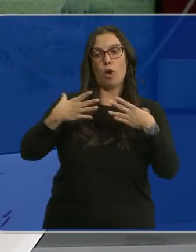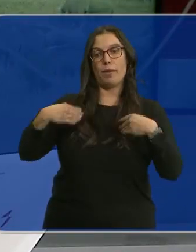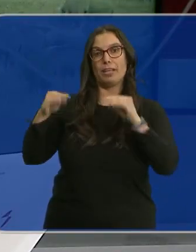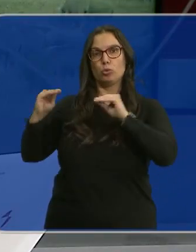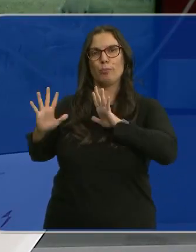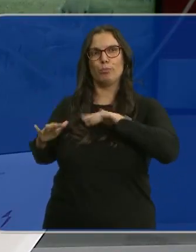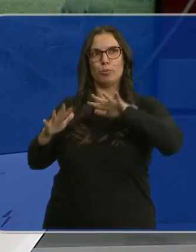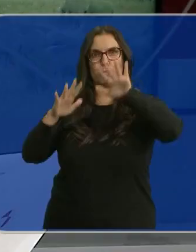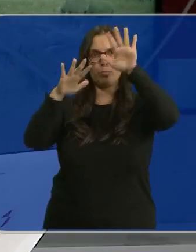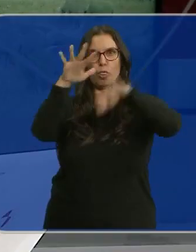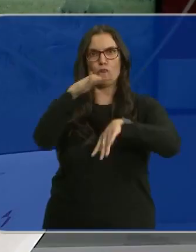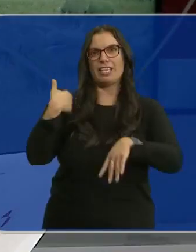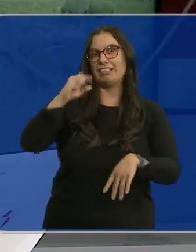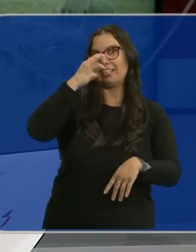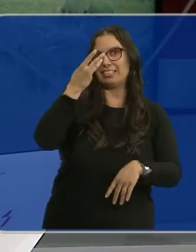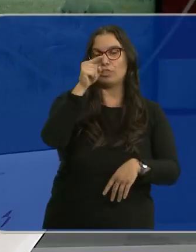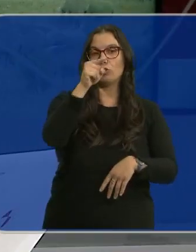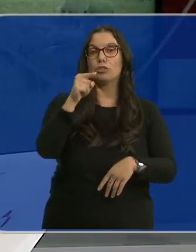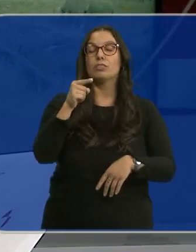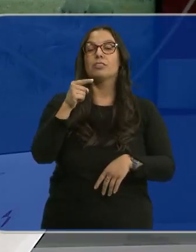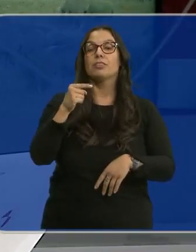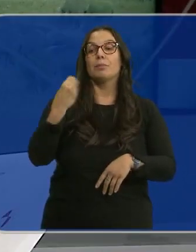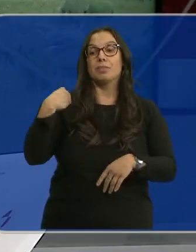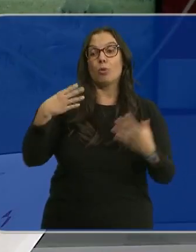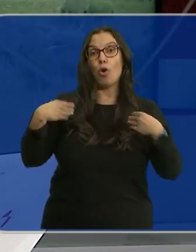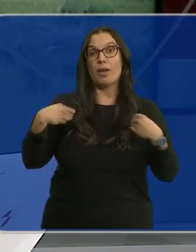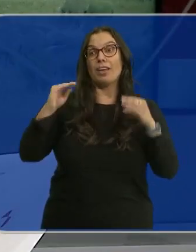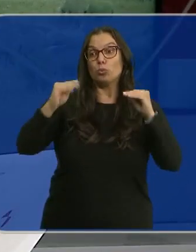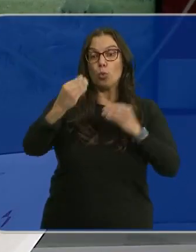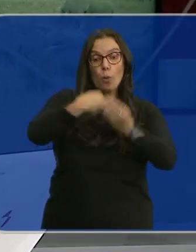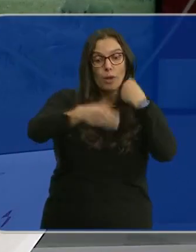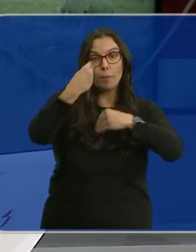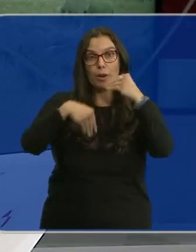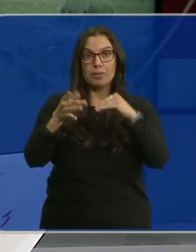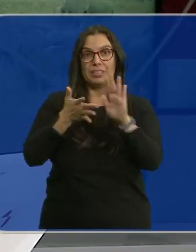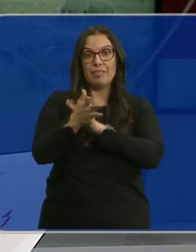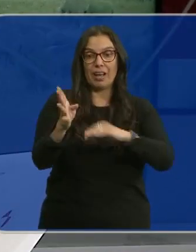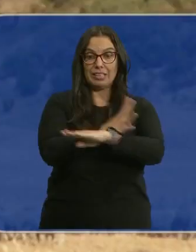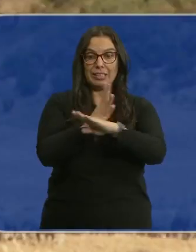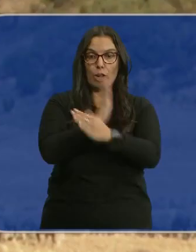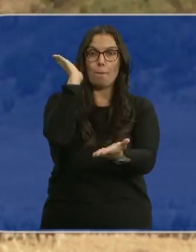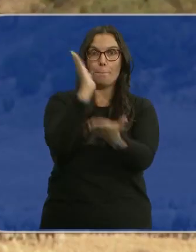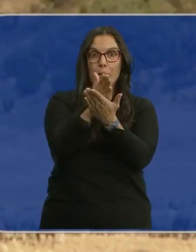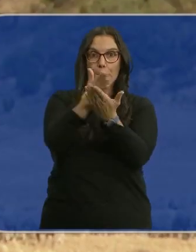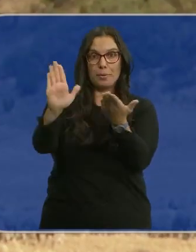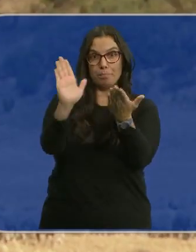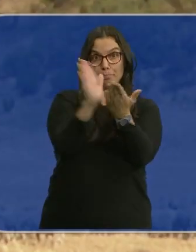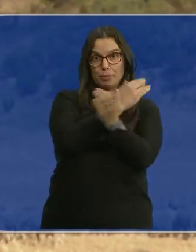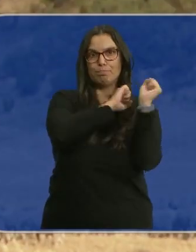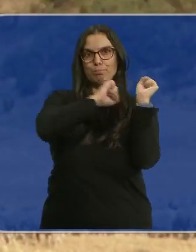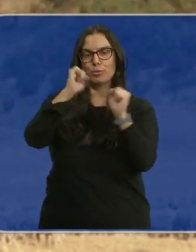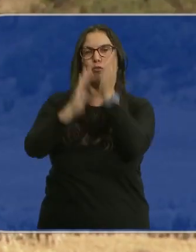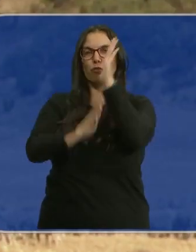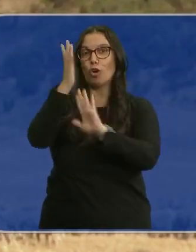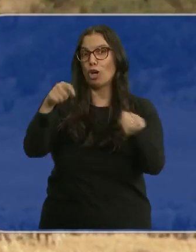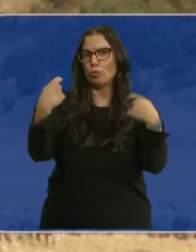zona desde hace 3 años. Sus ovejas han creado cortafuegos naturales en el entorno del Espigüete. Es el tercer verano que